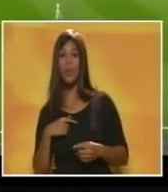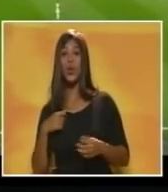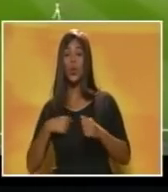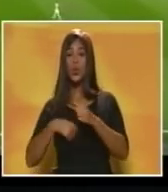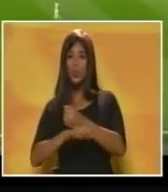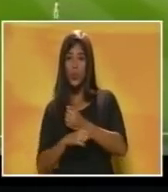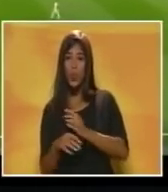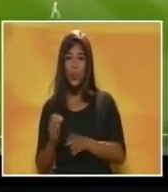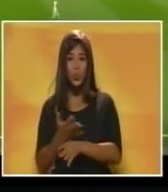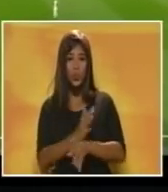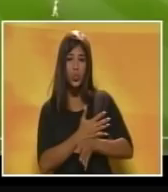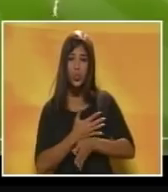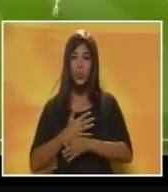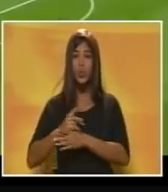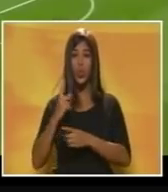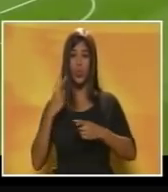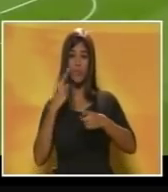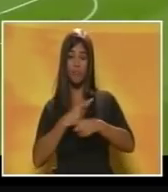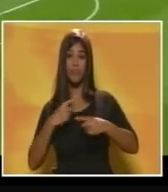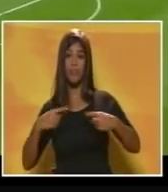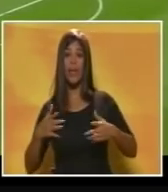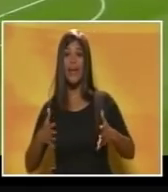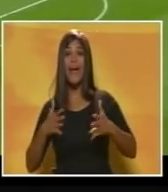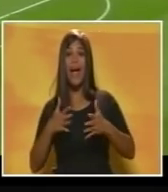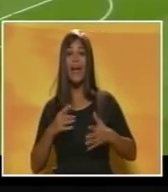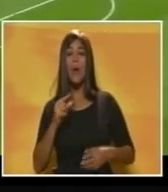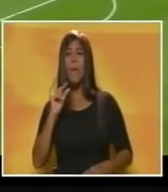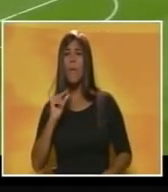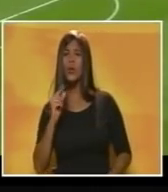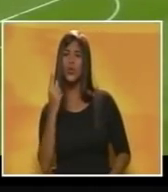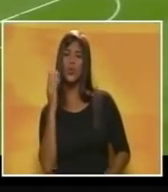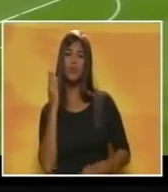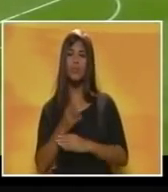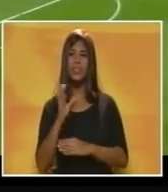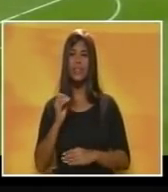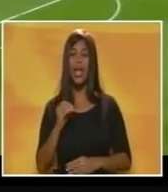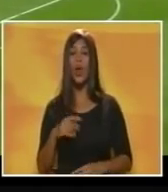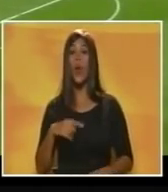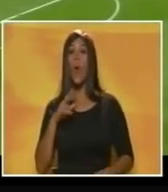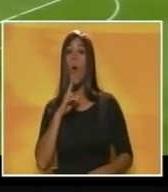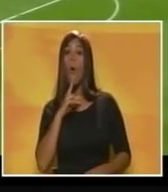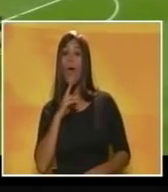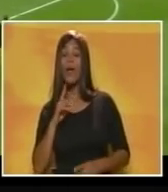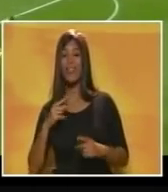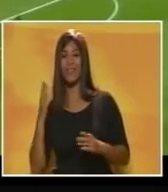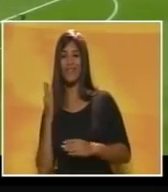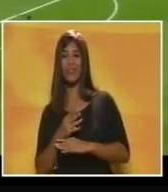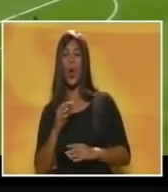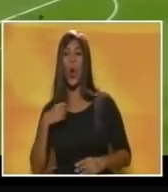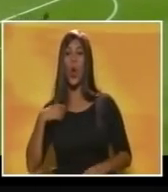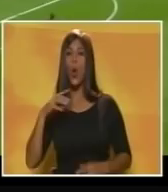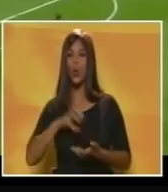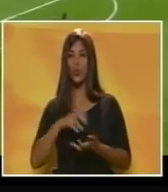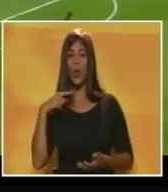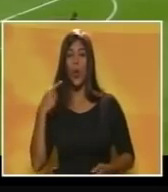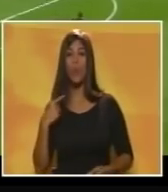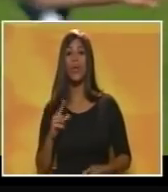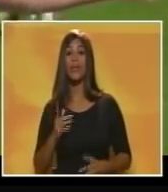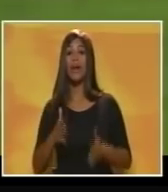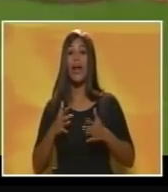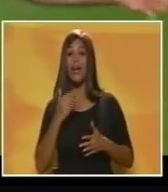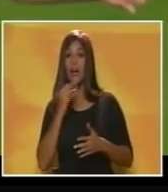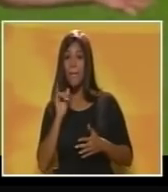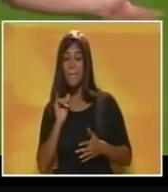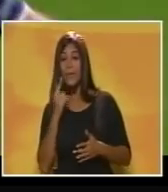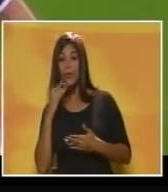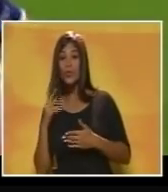vuelta de la serie entre Ajax y Tottenham tras la victoria por la mínima de los holandeses en Londres. Y precisamente estos picaron adelante por intermedio de Matthijs